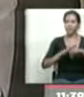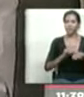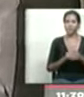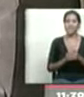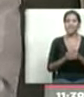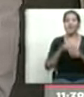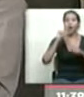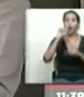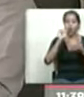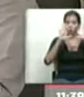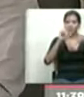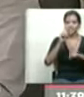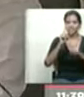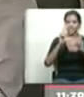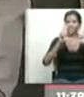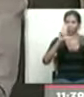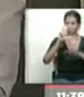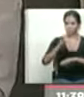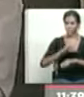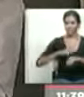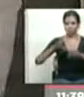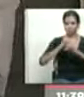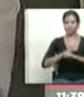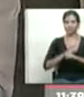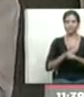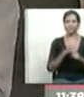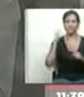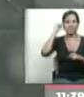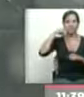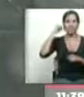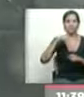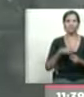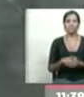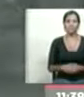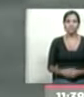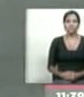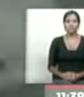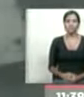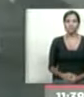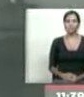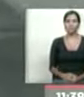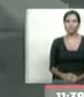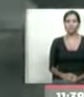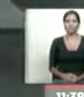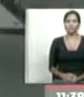11:38 de la noche. Y vamos con el video y ya regresamos.